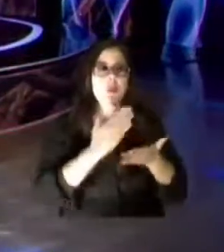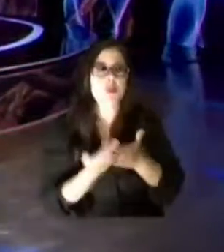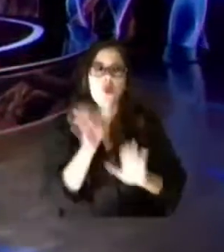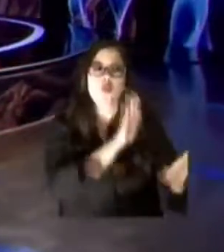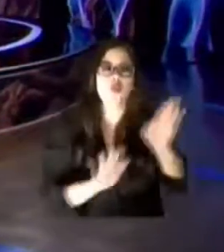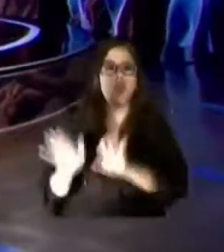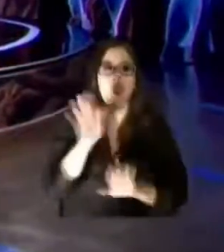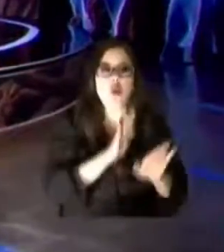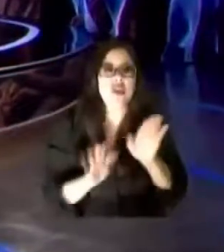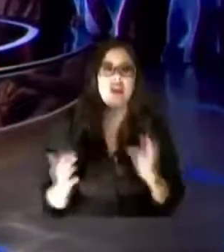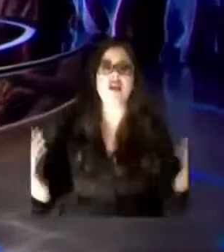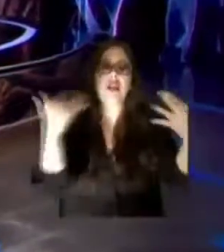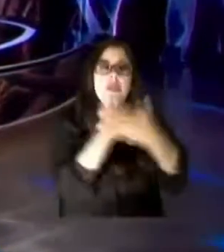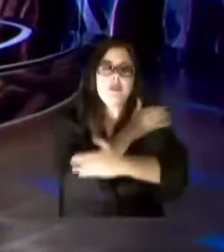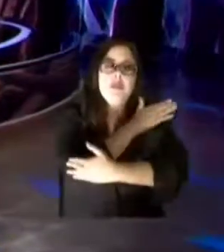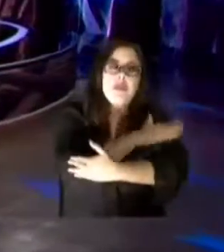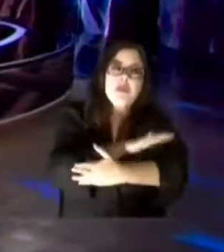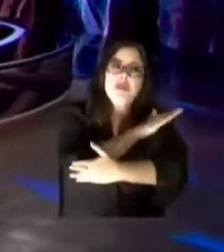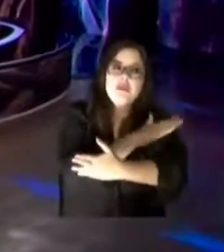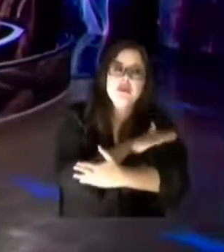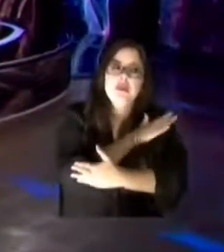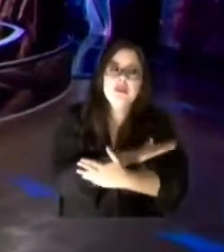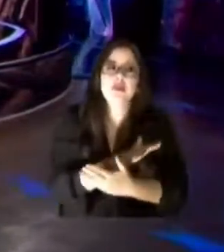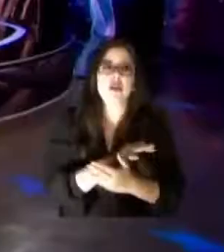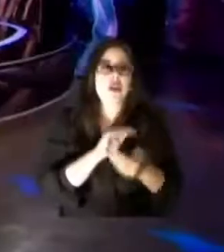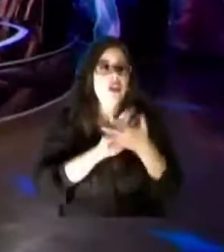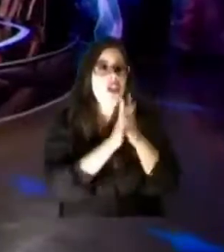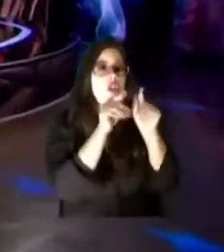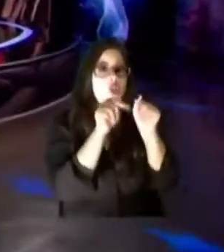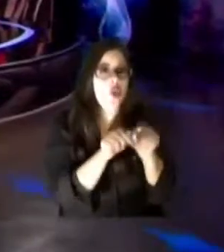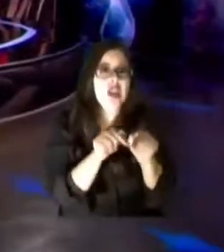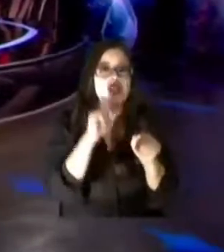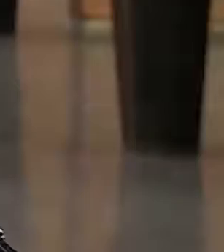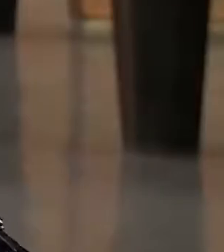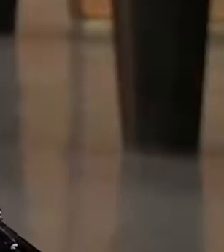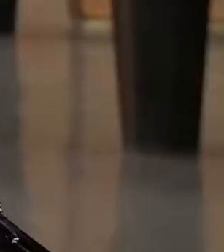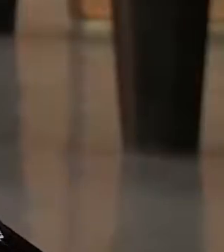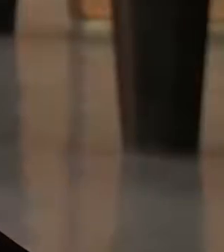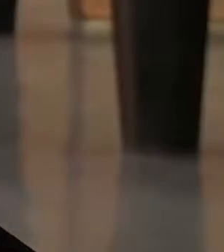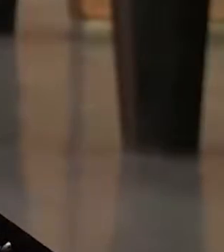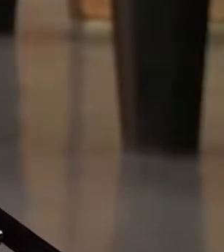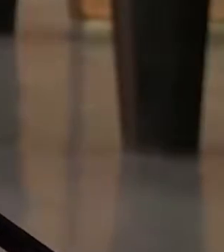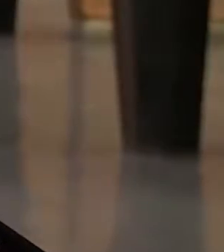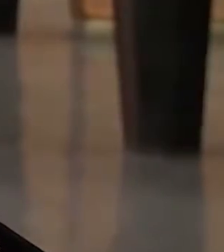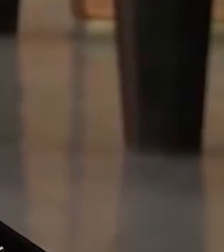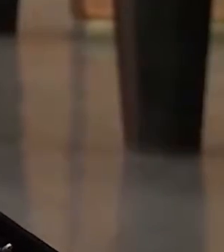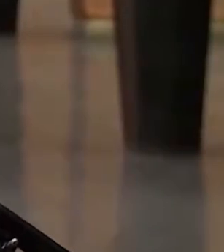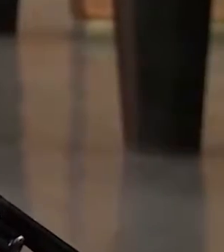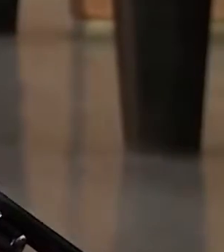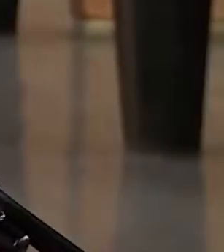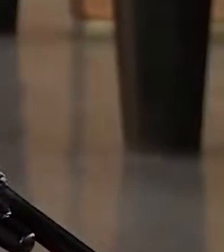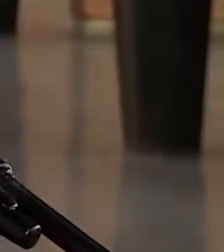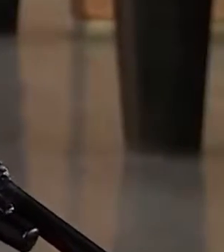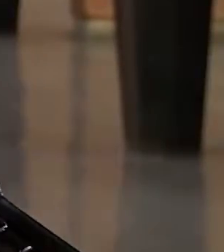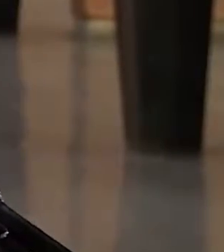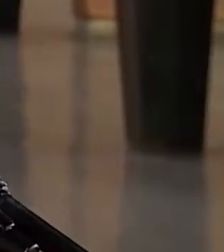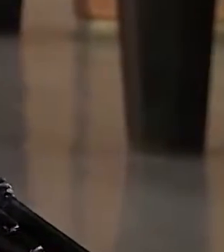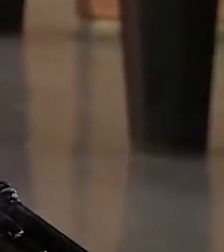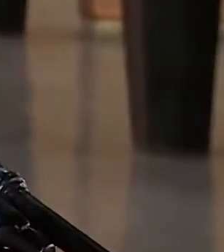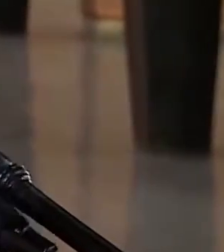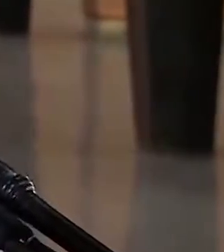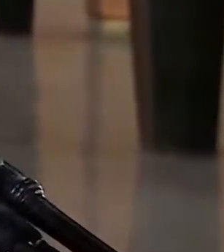cuidados la contención emocional un capital que anida en la solidaridad esta cosa de las crisis así que las mujeres estemos